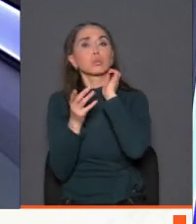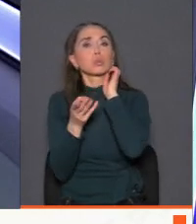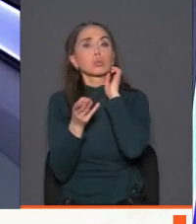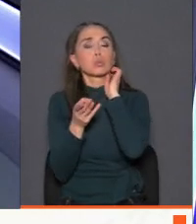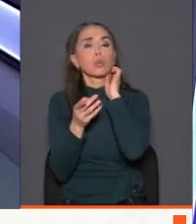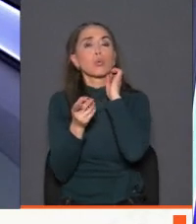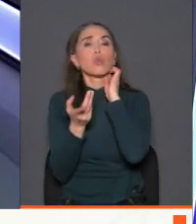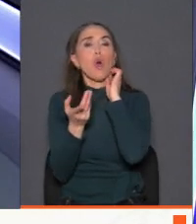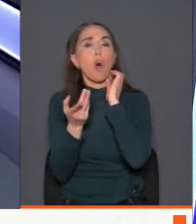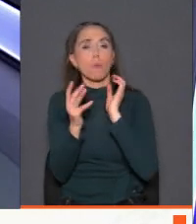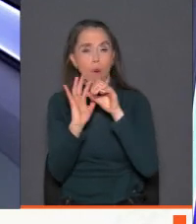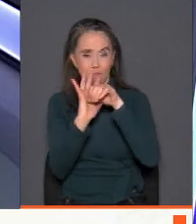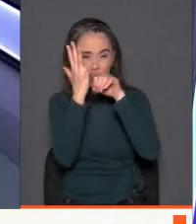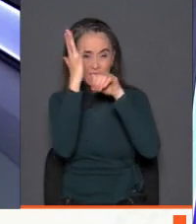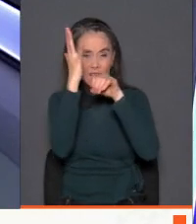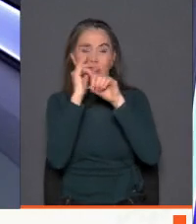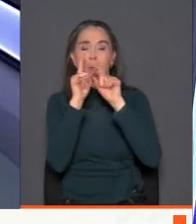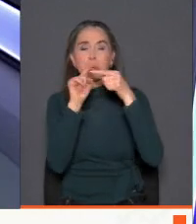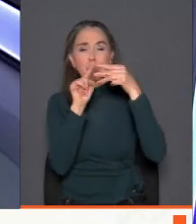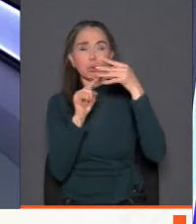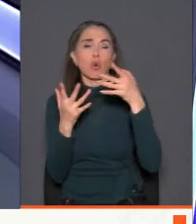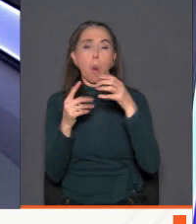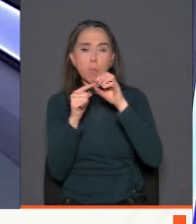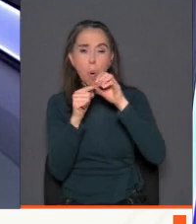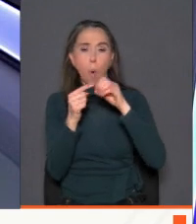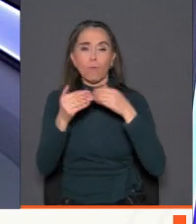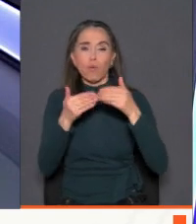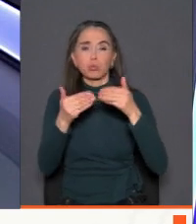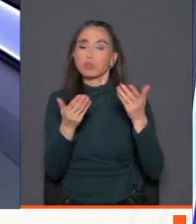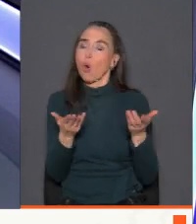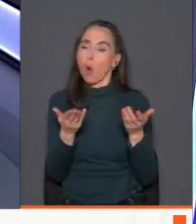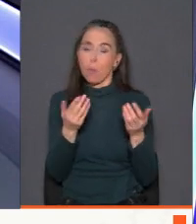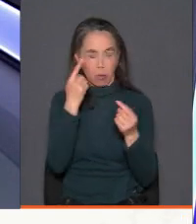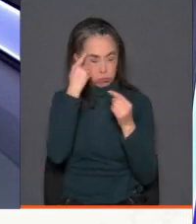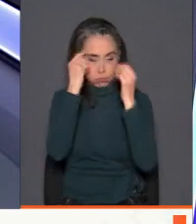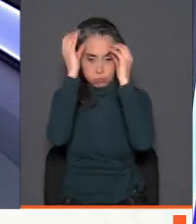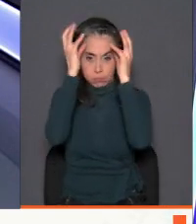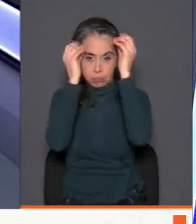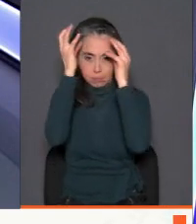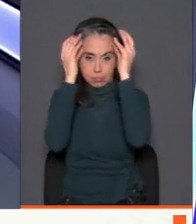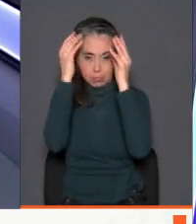funcionamiento, cómo brillan, son tantas las preguntas que uno le surge inmediatamente al ver esto. Mira, aquí vemos, por ejemplo, una de